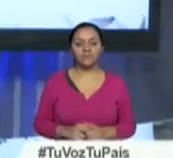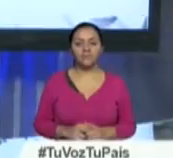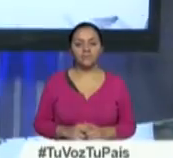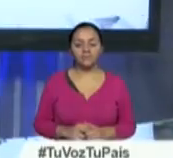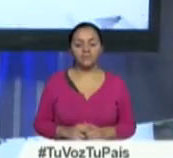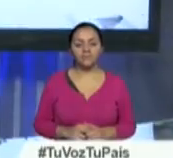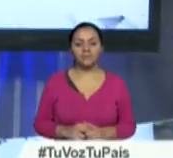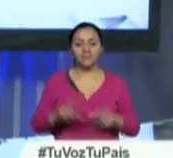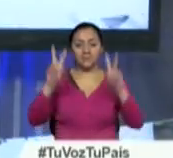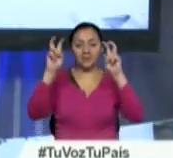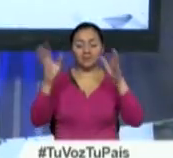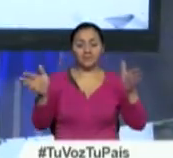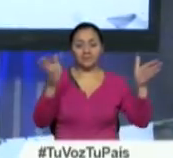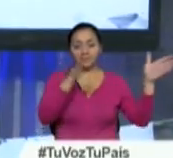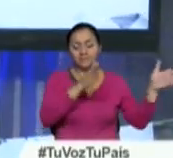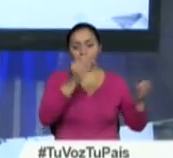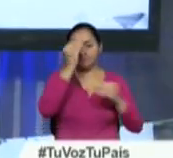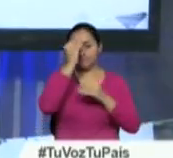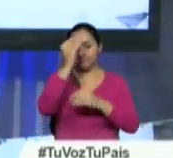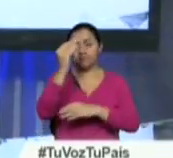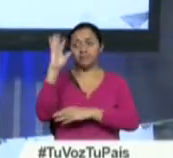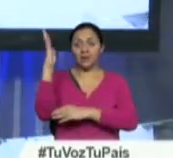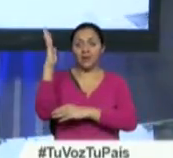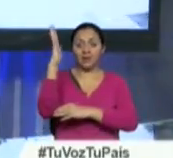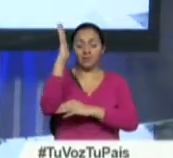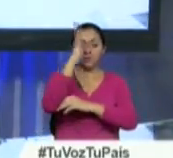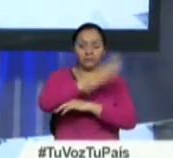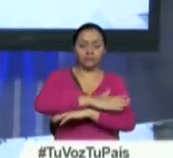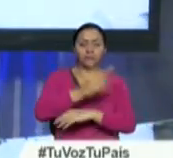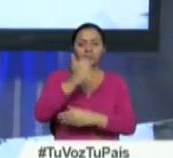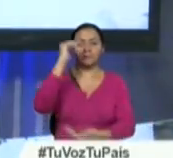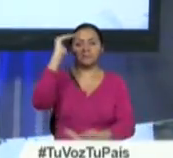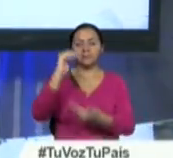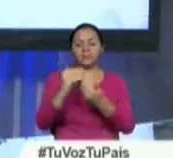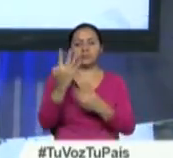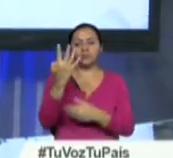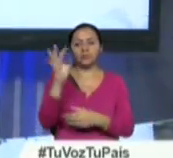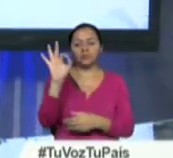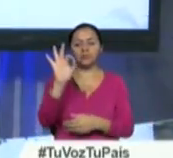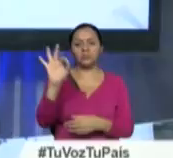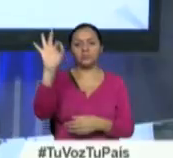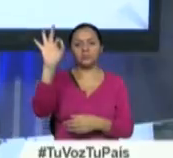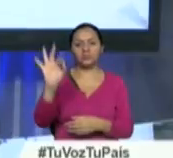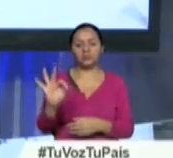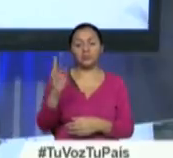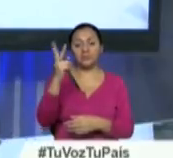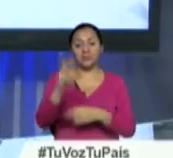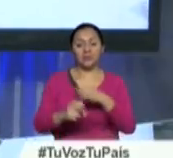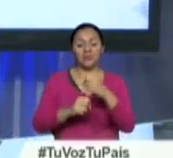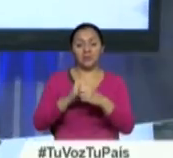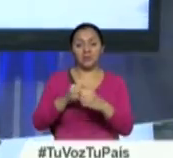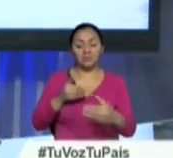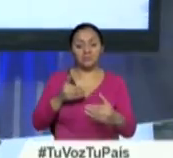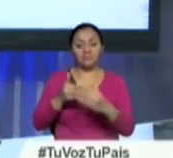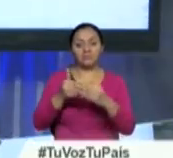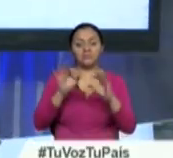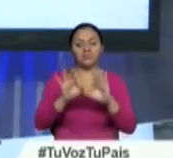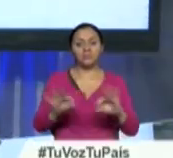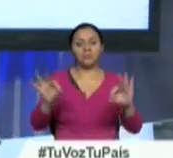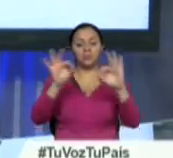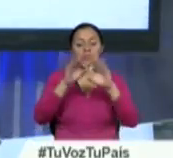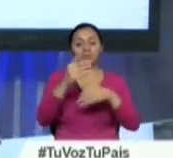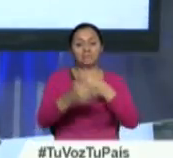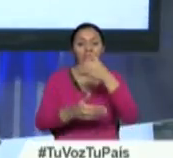Y en otro tema le contamos que la deforestación en Ecuador se redujo en un 49% en los últimos 20 años. Este importante avance